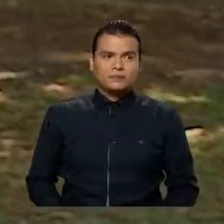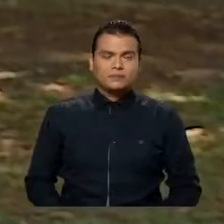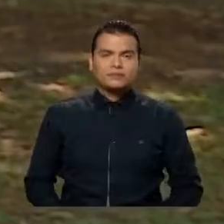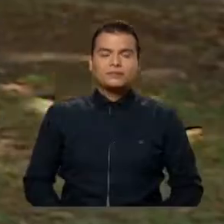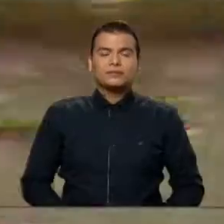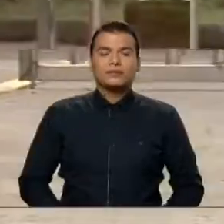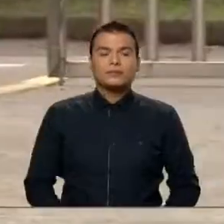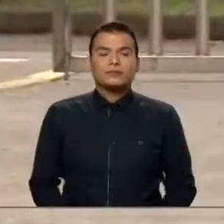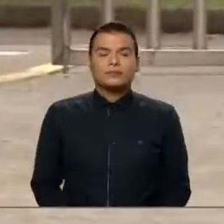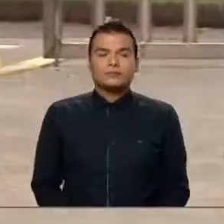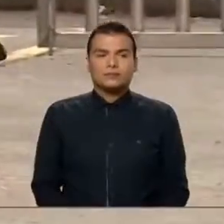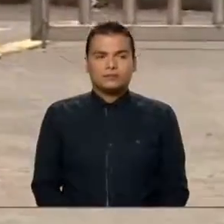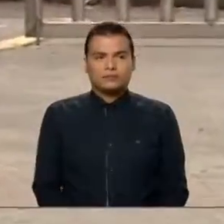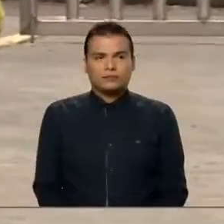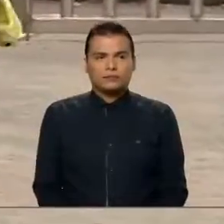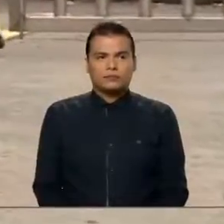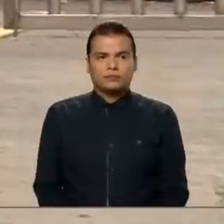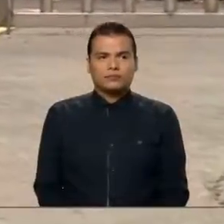tener salidas.